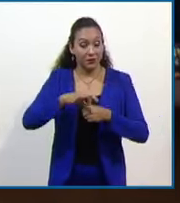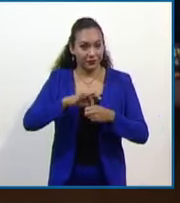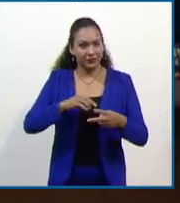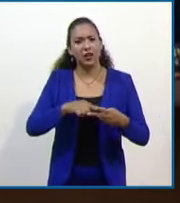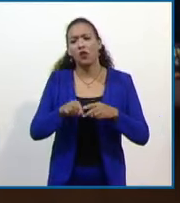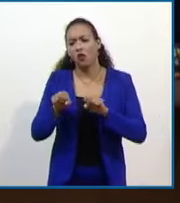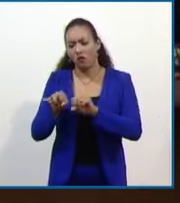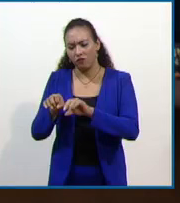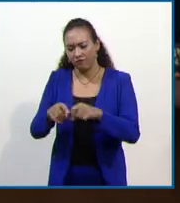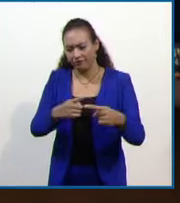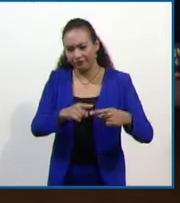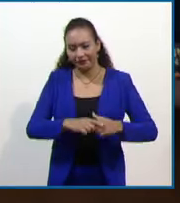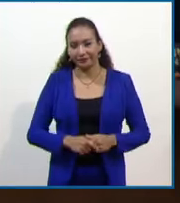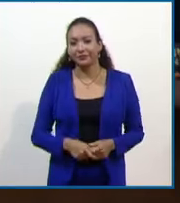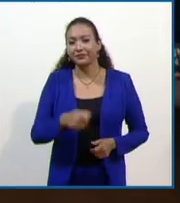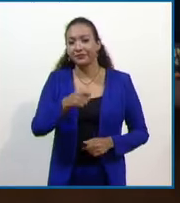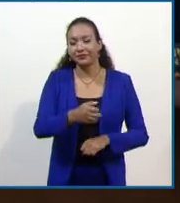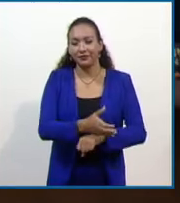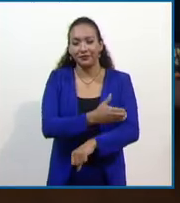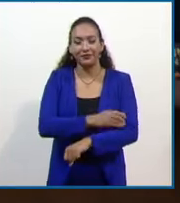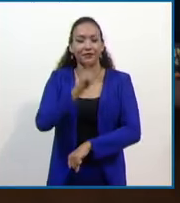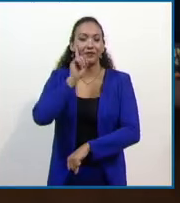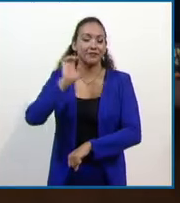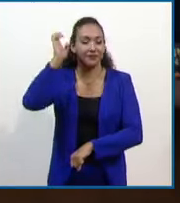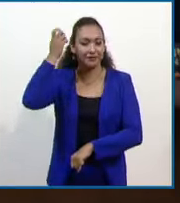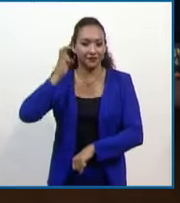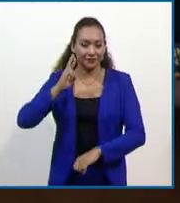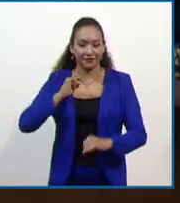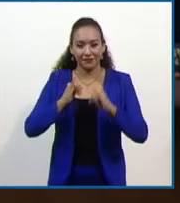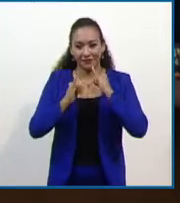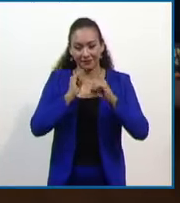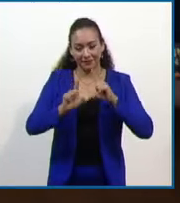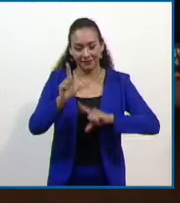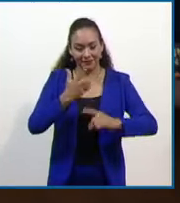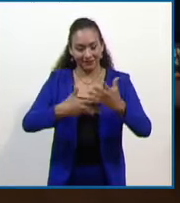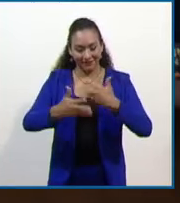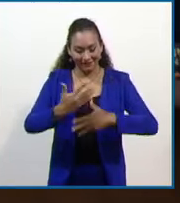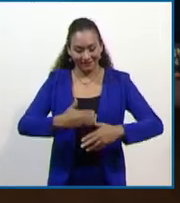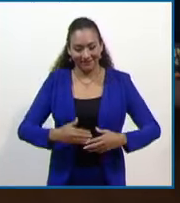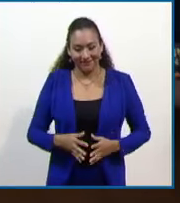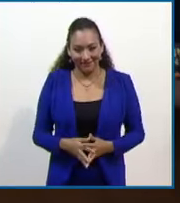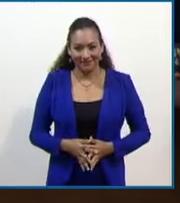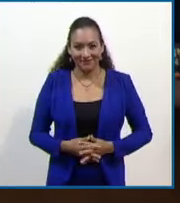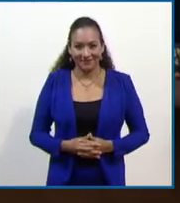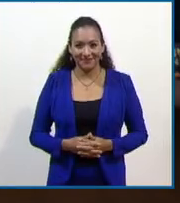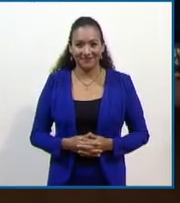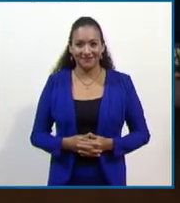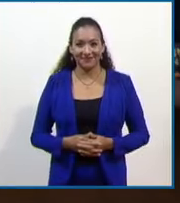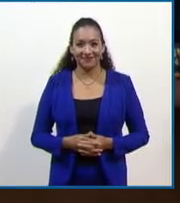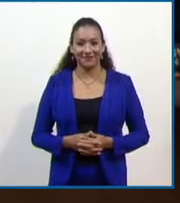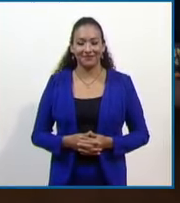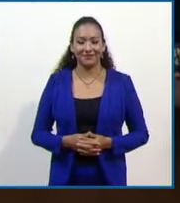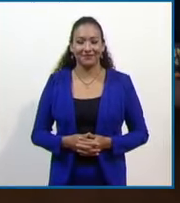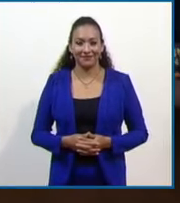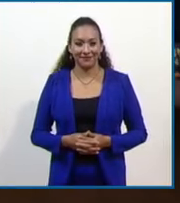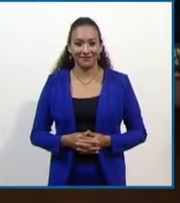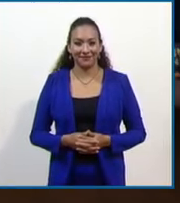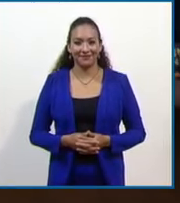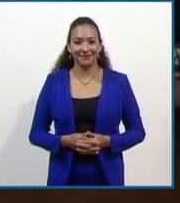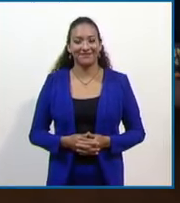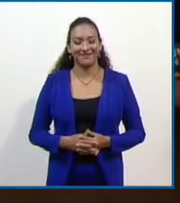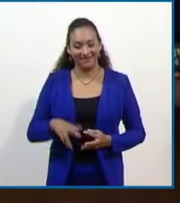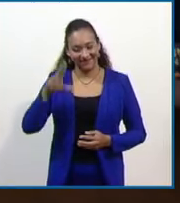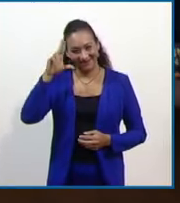jurisdiccionales federales. Saludo con gusto a mi compañera Eusiris Rostro en la interpretación en lengua de señas mexicana. Hola,